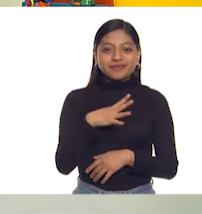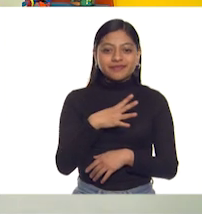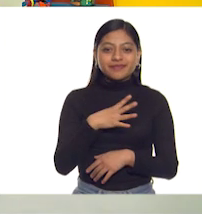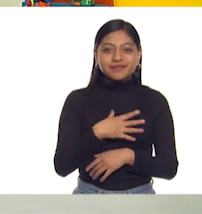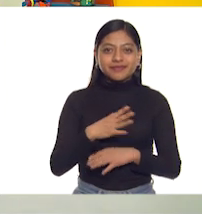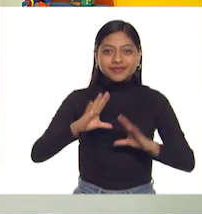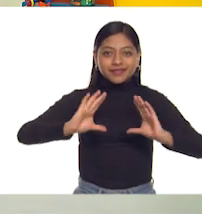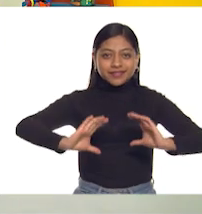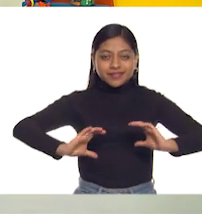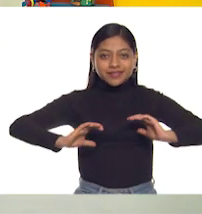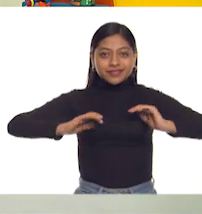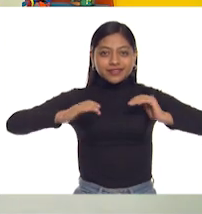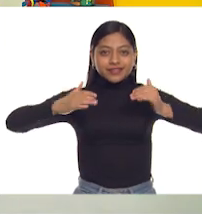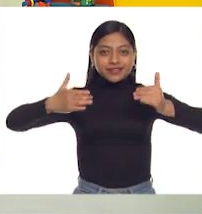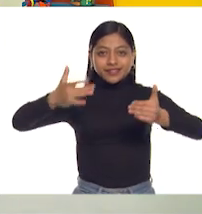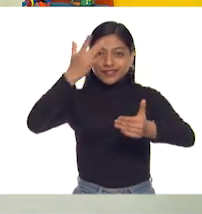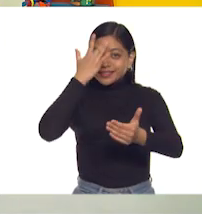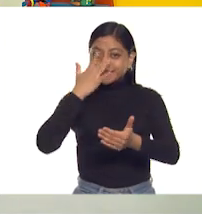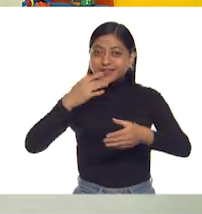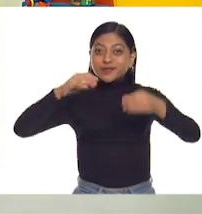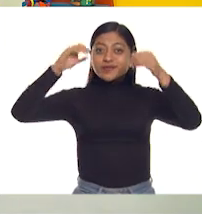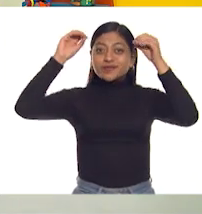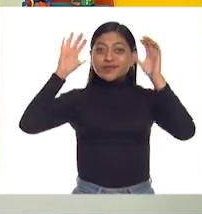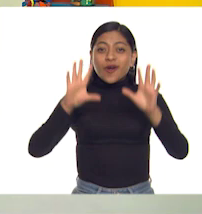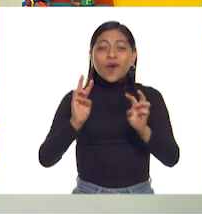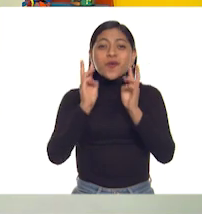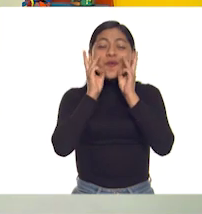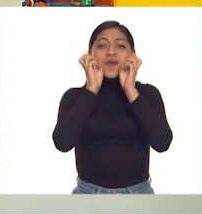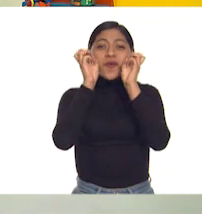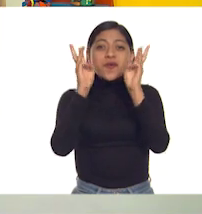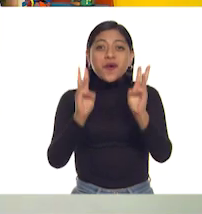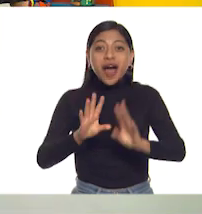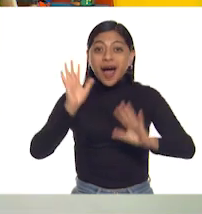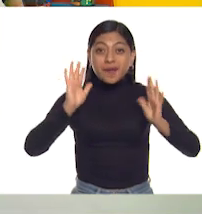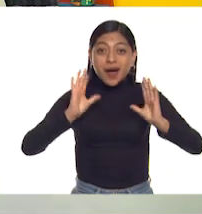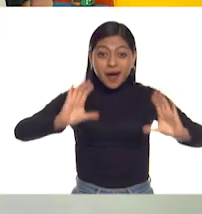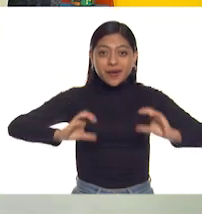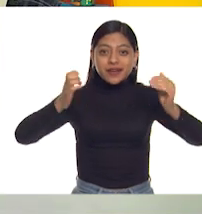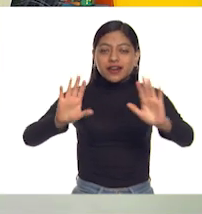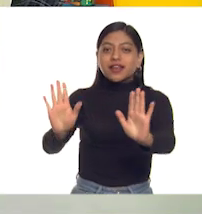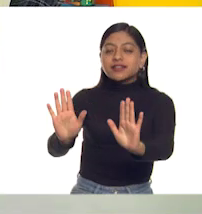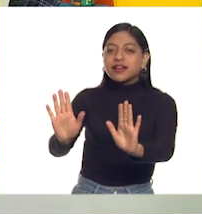un cofre mágico. ¡Guau! ¡Vamos a abrirlo!